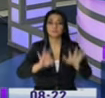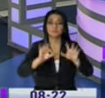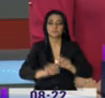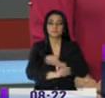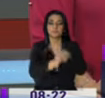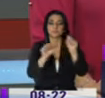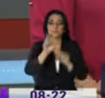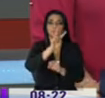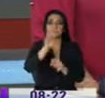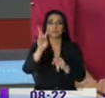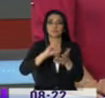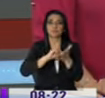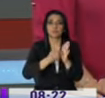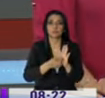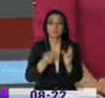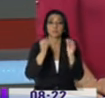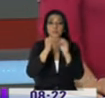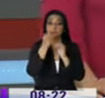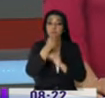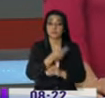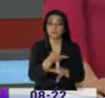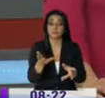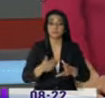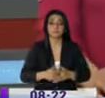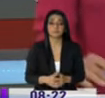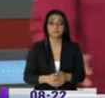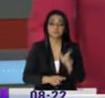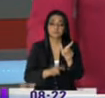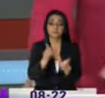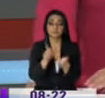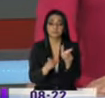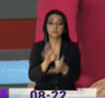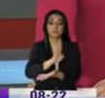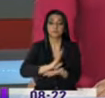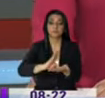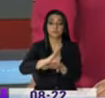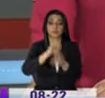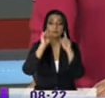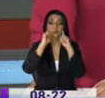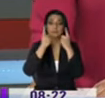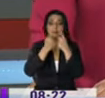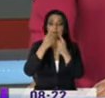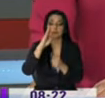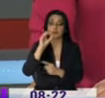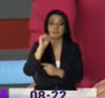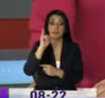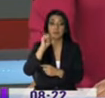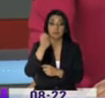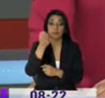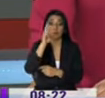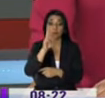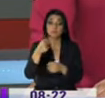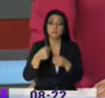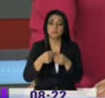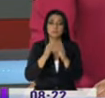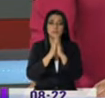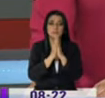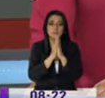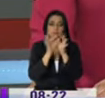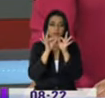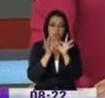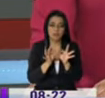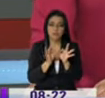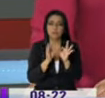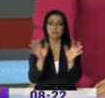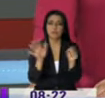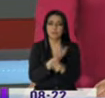con 22 minutos y tenemos más pedidos ciudadanos. Moradores del barrio Santa Bárbara Baja, al sur de la capital, solicitan la intervención municipal